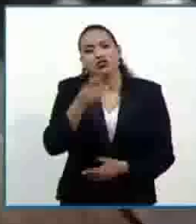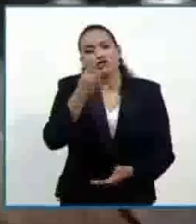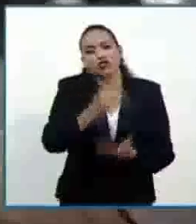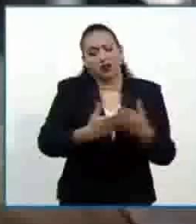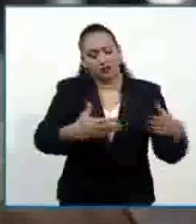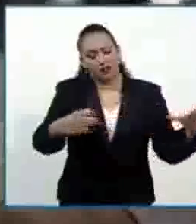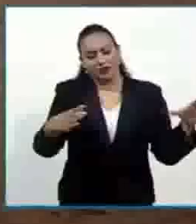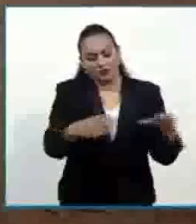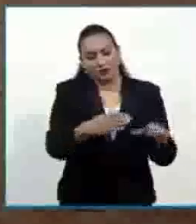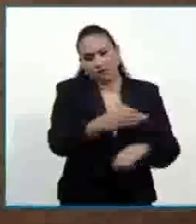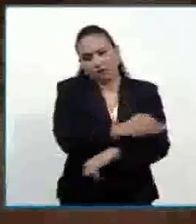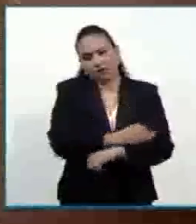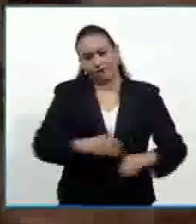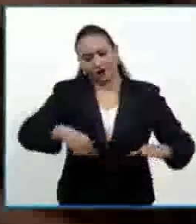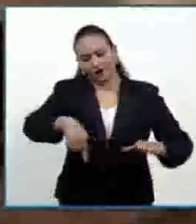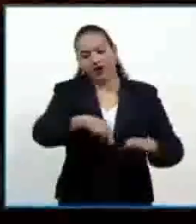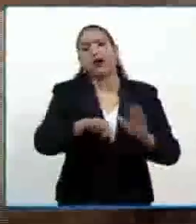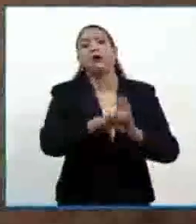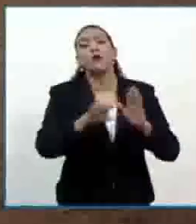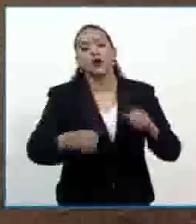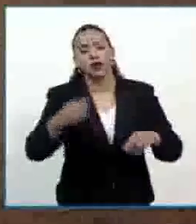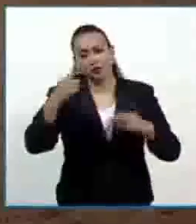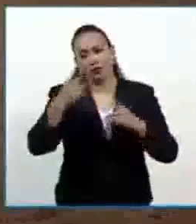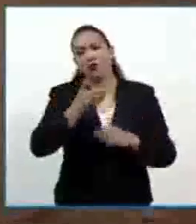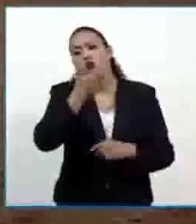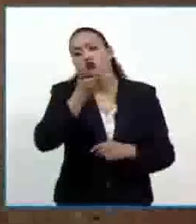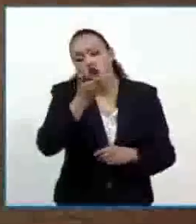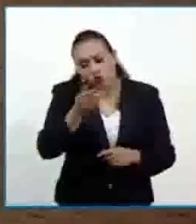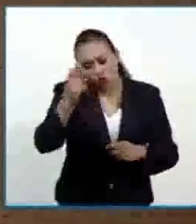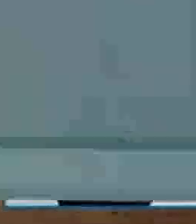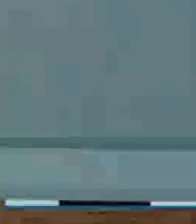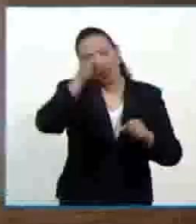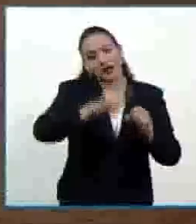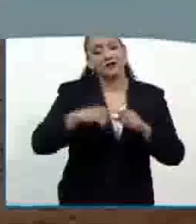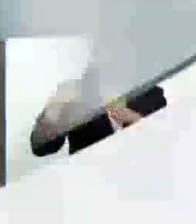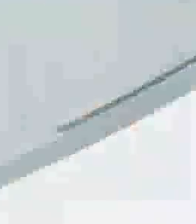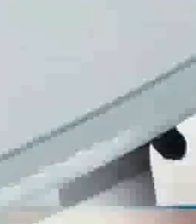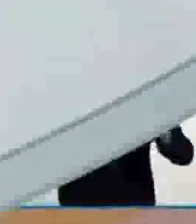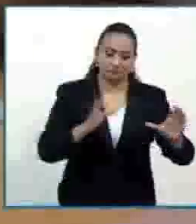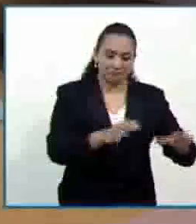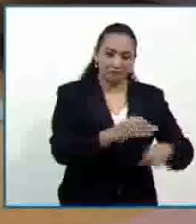familiar, como son inculcar costumbres y tradiciones.